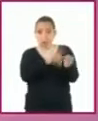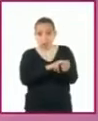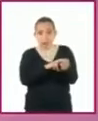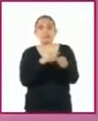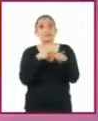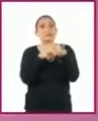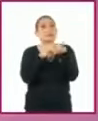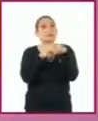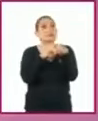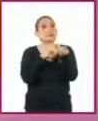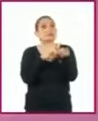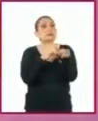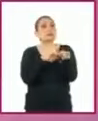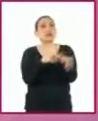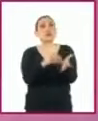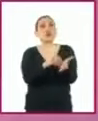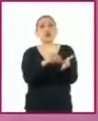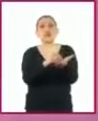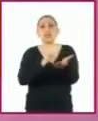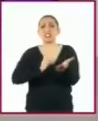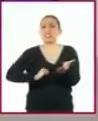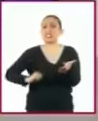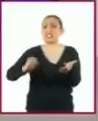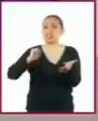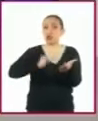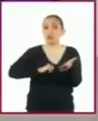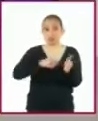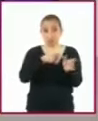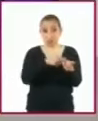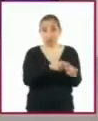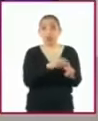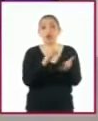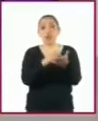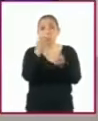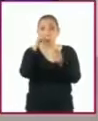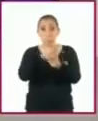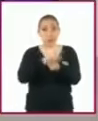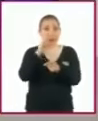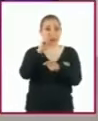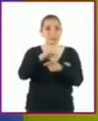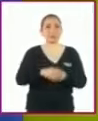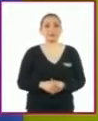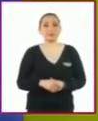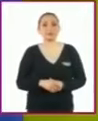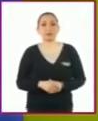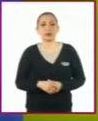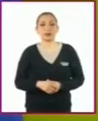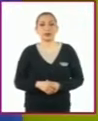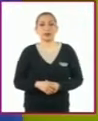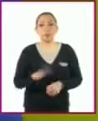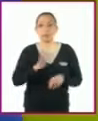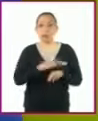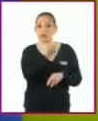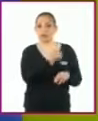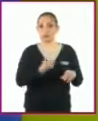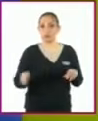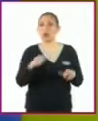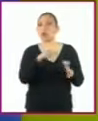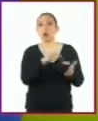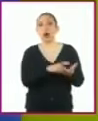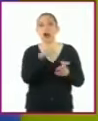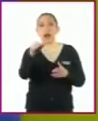han logrado resistir el paso de los siglos y muchas de ellas todavía pueden apreciarse. Las más famosas se